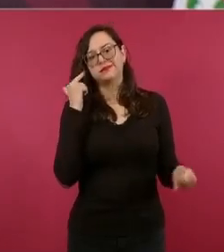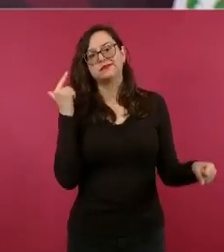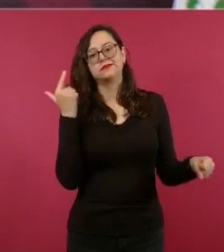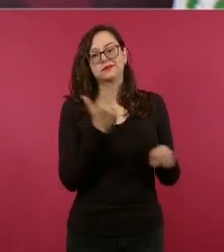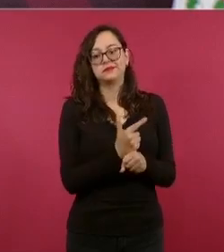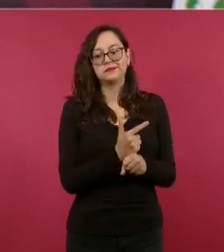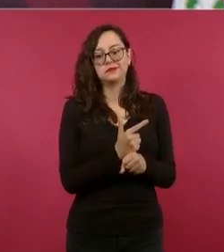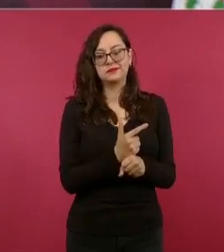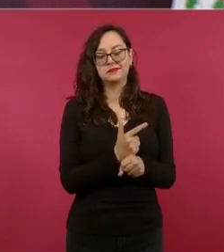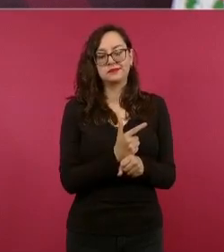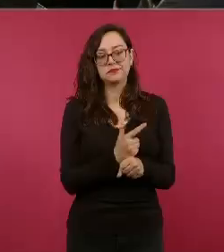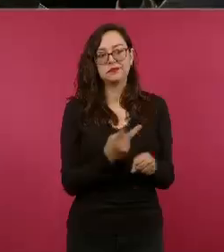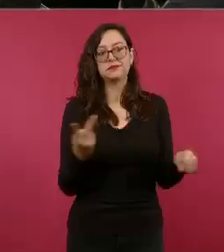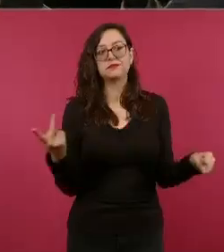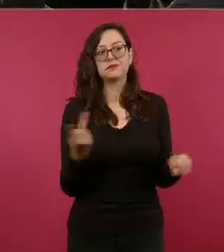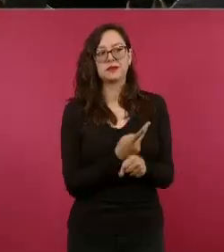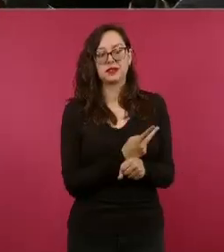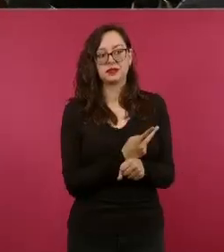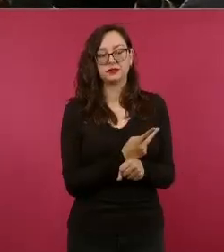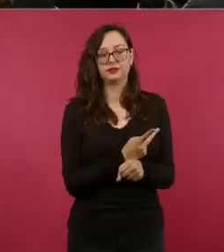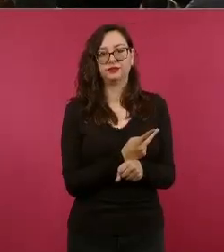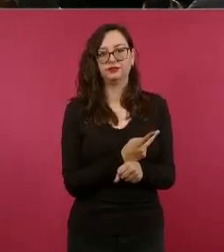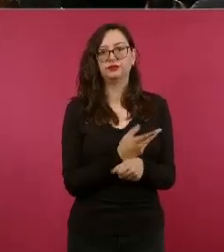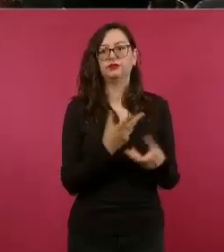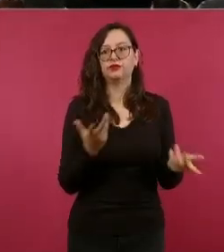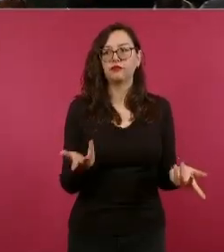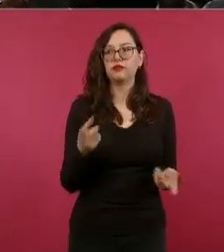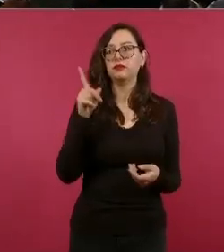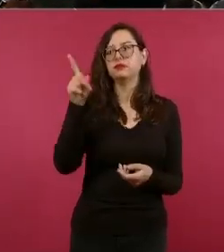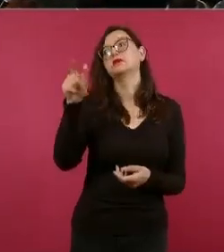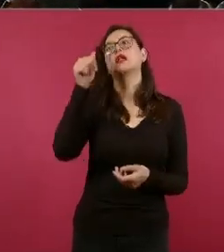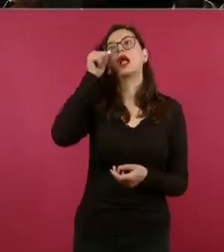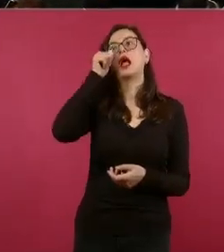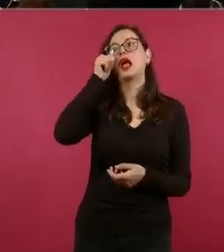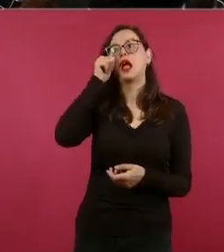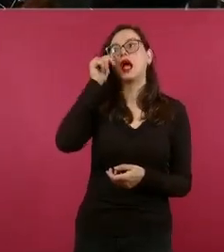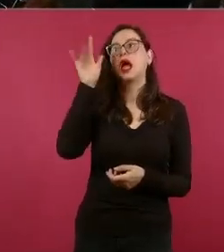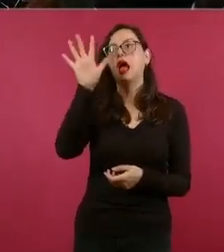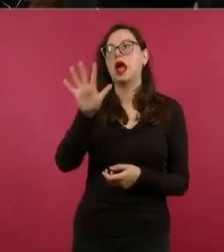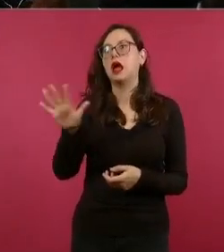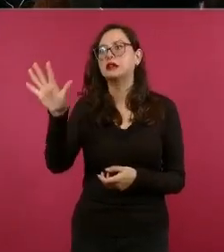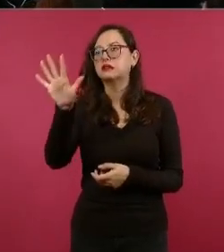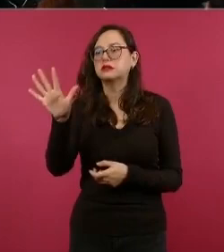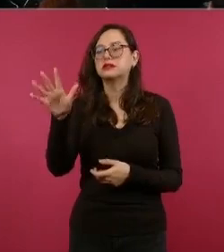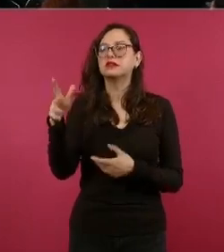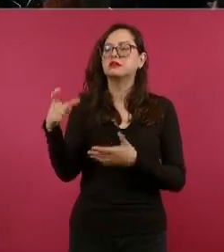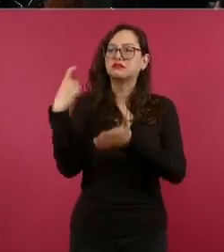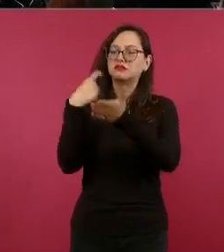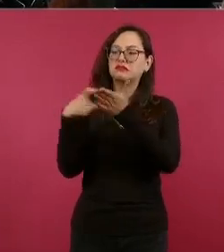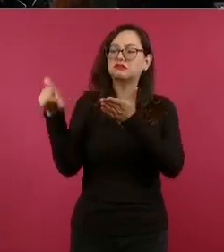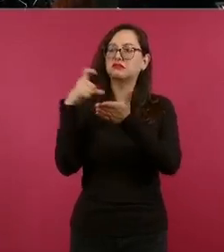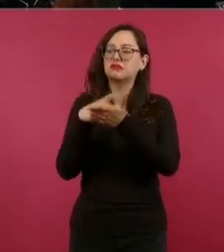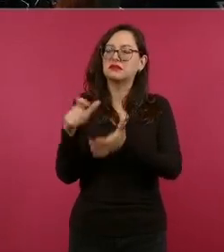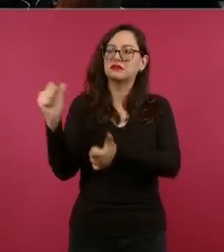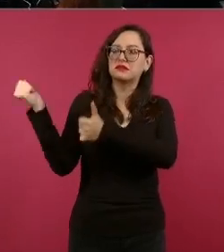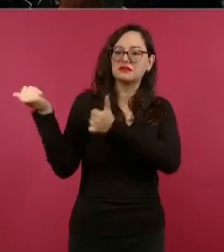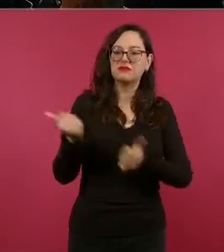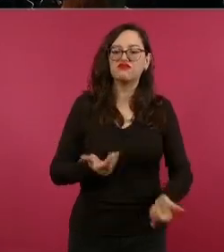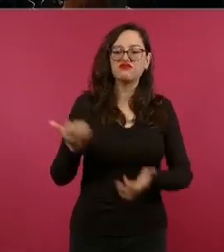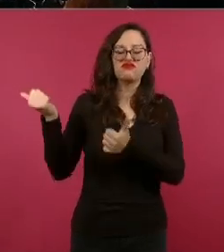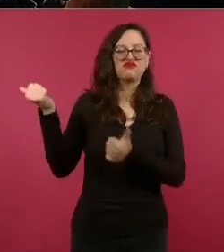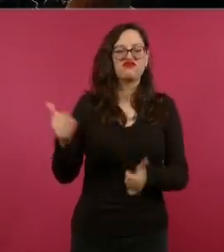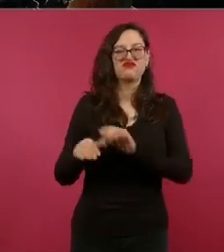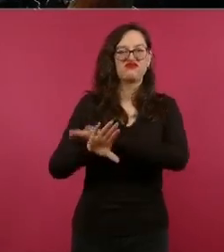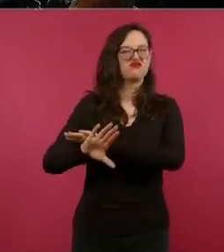que podíamos producir en América del Norte y en América lo que consumimos